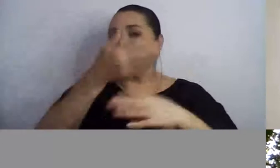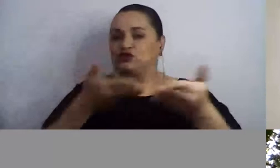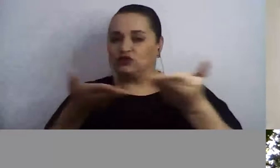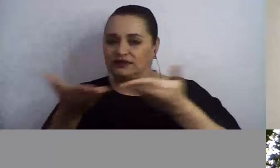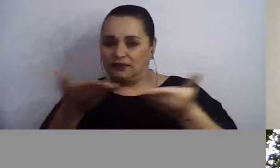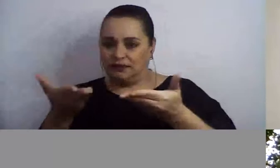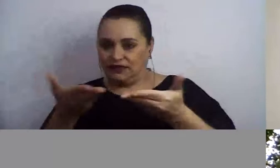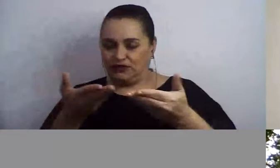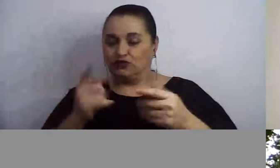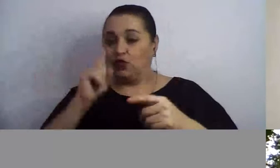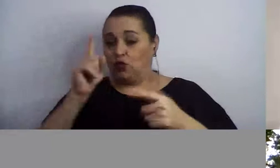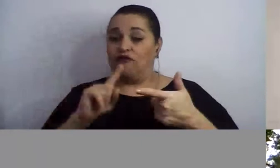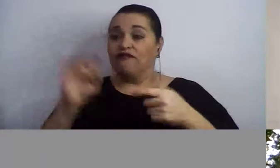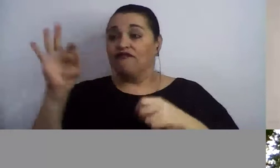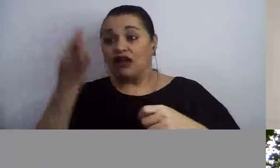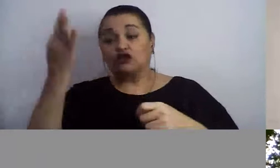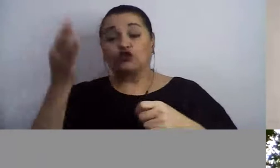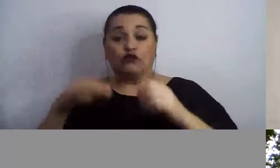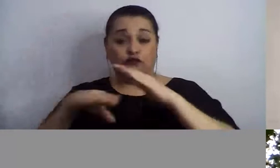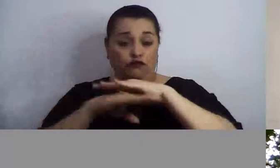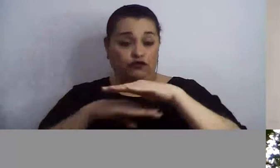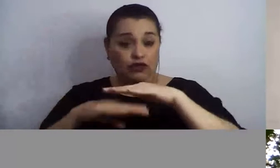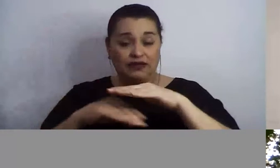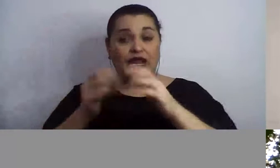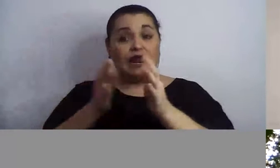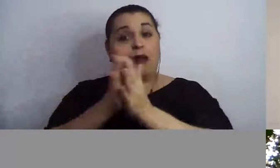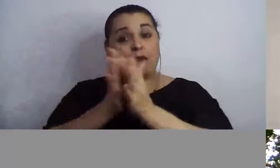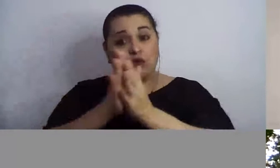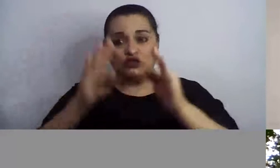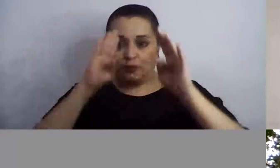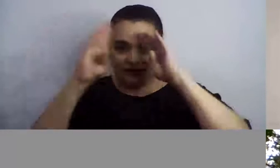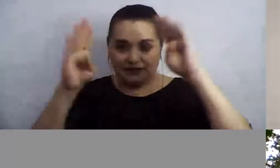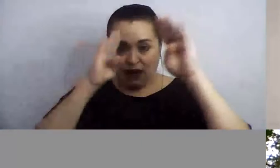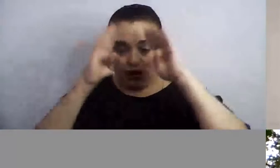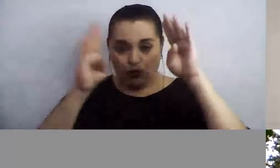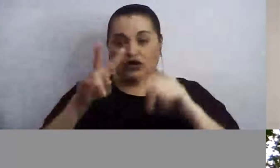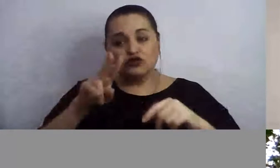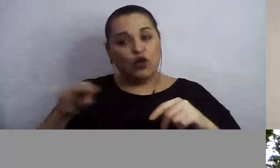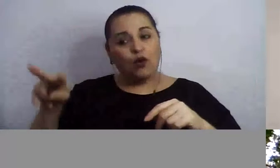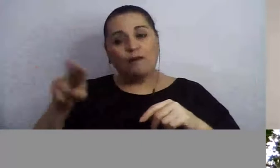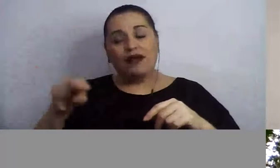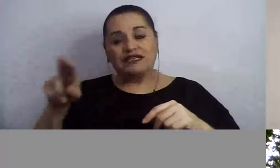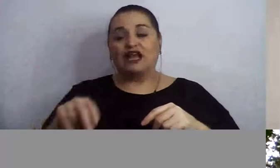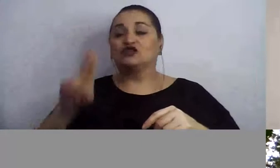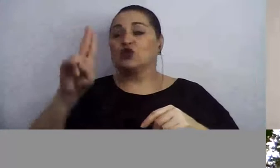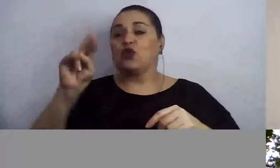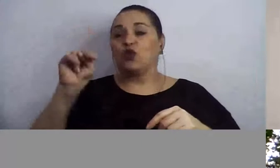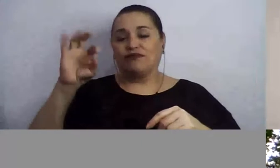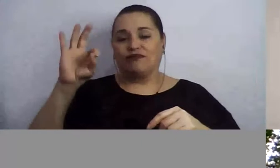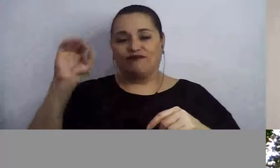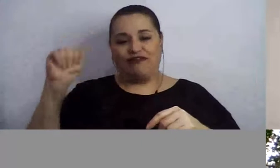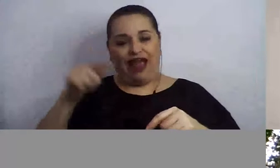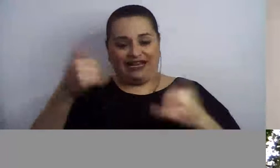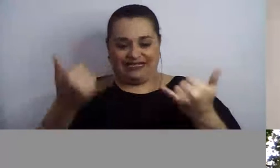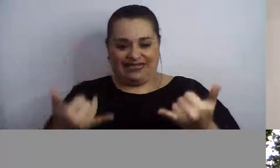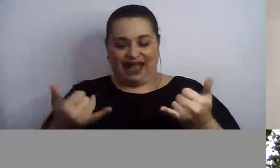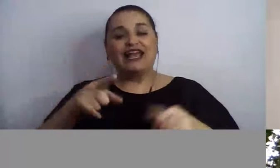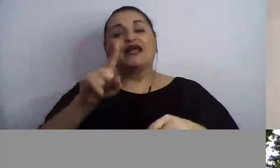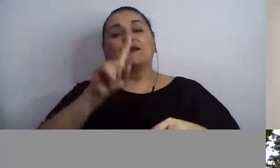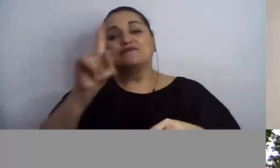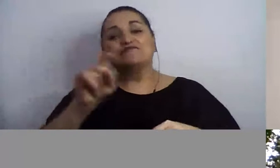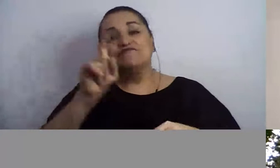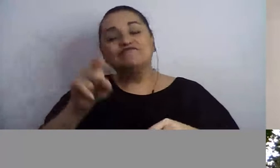un factor que ha sido fundamental y aprovecho para saludar a los compañeros de UFA que están por acá ha sido el consenso